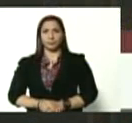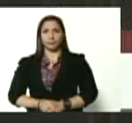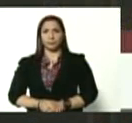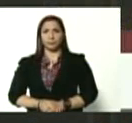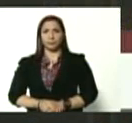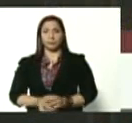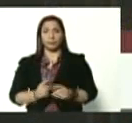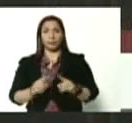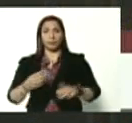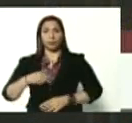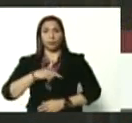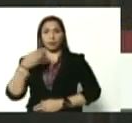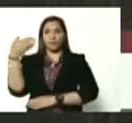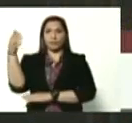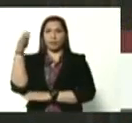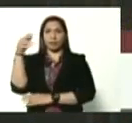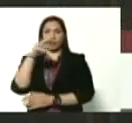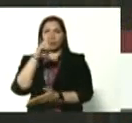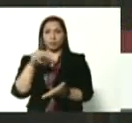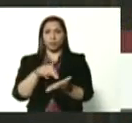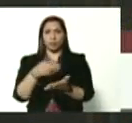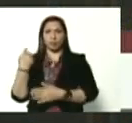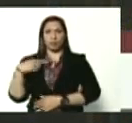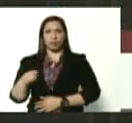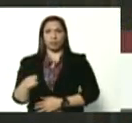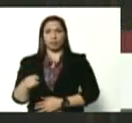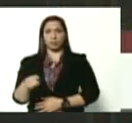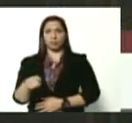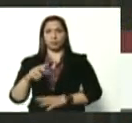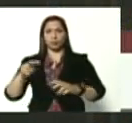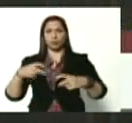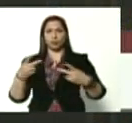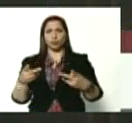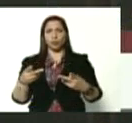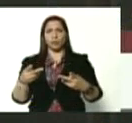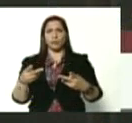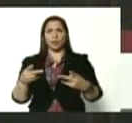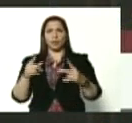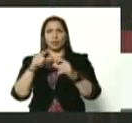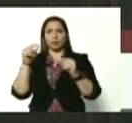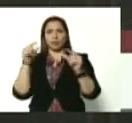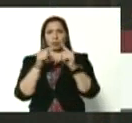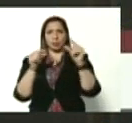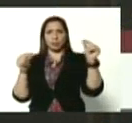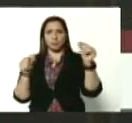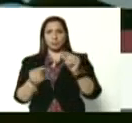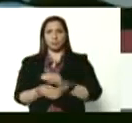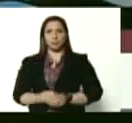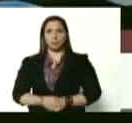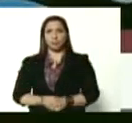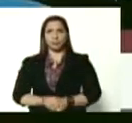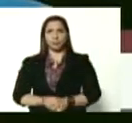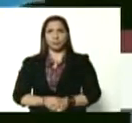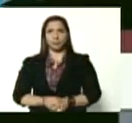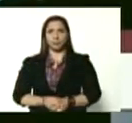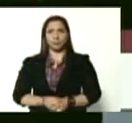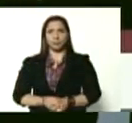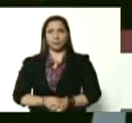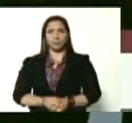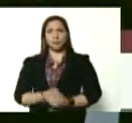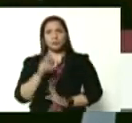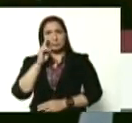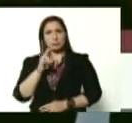nuestra bandera nacional tenga una nueva estrella yo no nací en el zulia